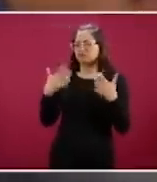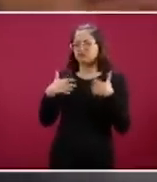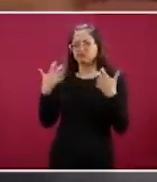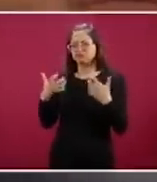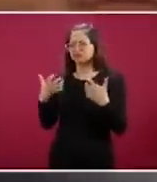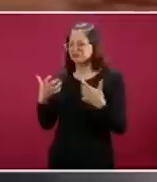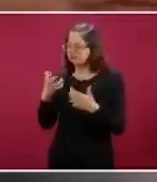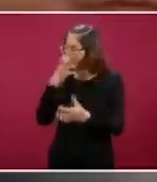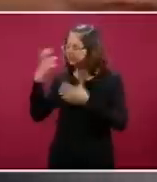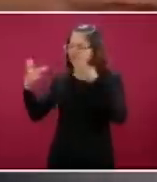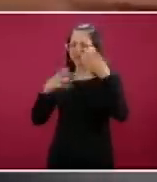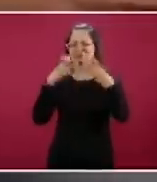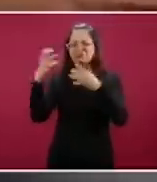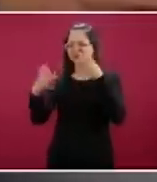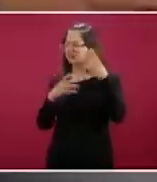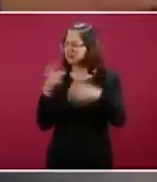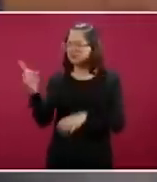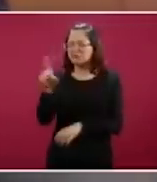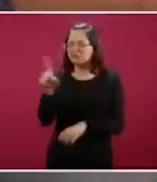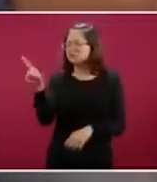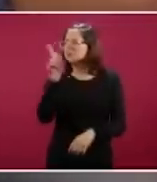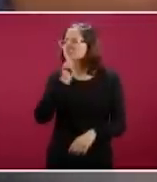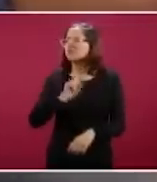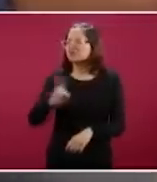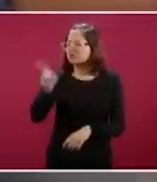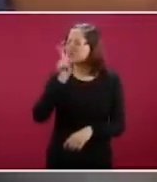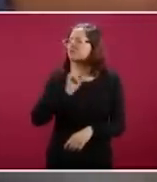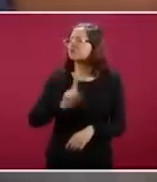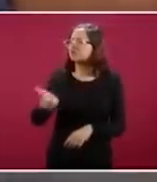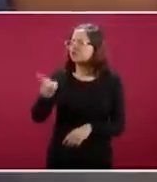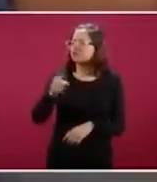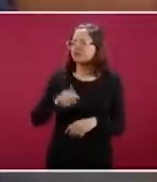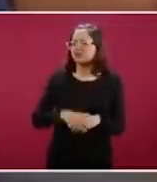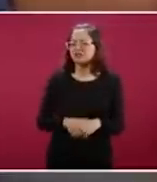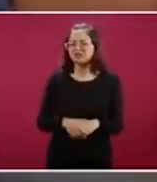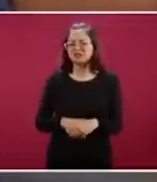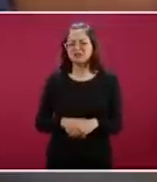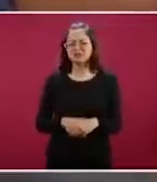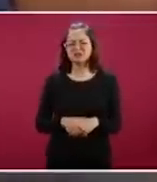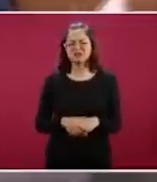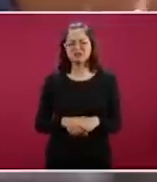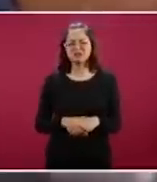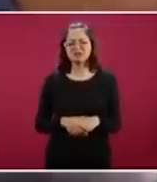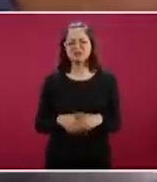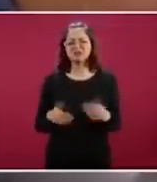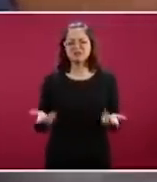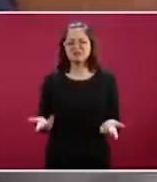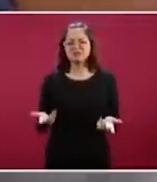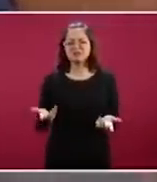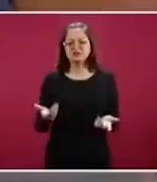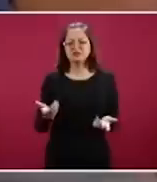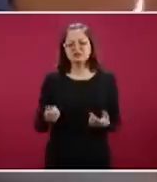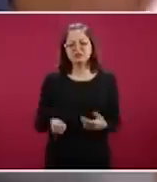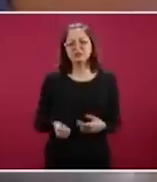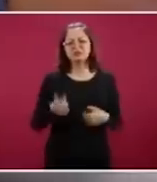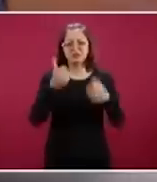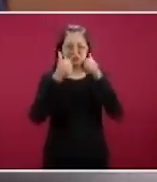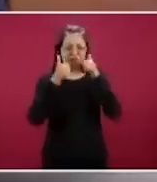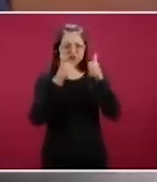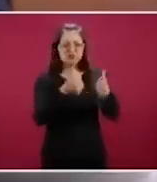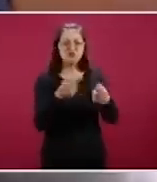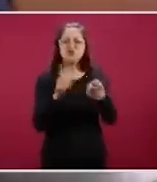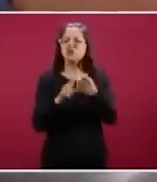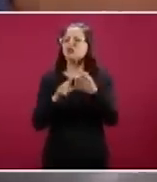se le echa encima y le dice, no es verdad, porque es la primera vez que nos van a poner atención, ¿dónde están